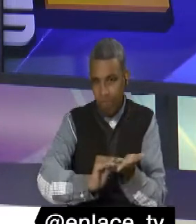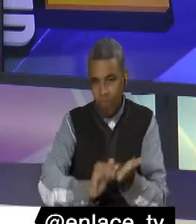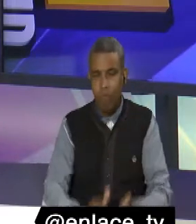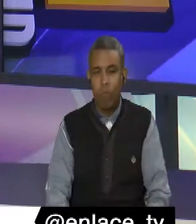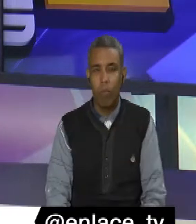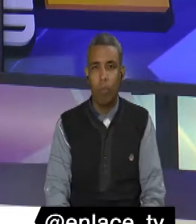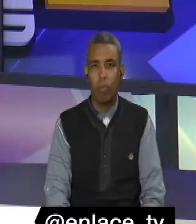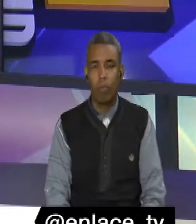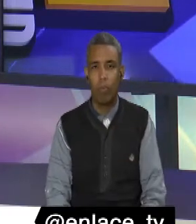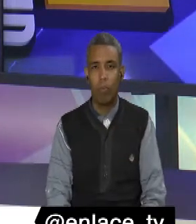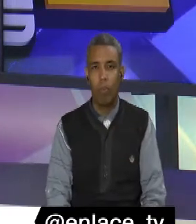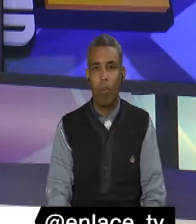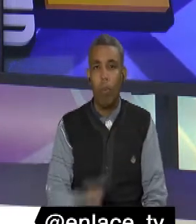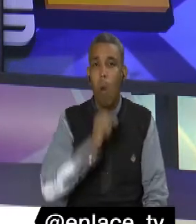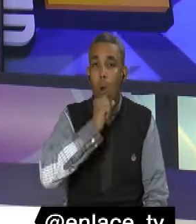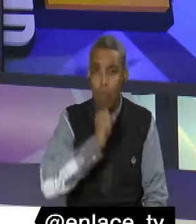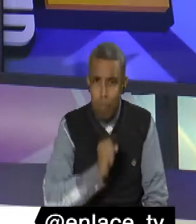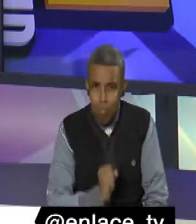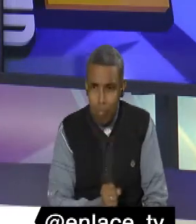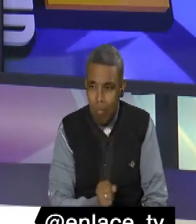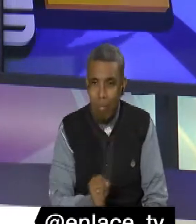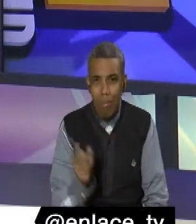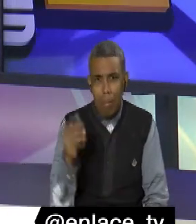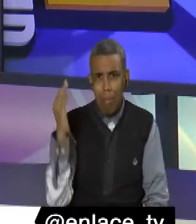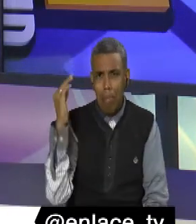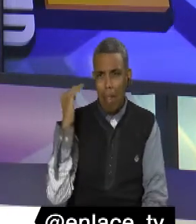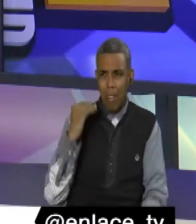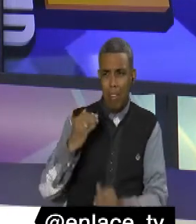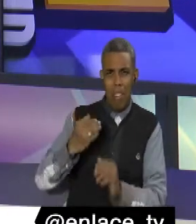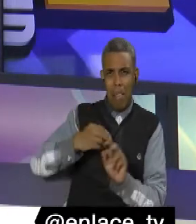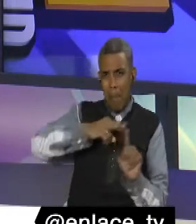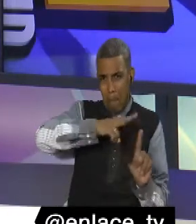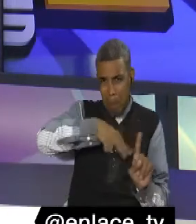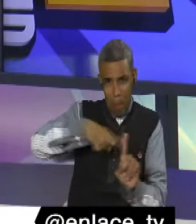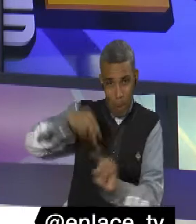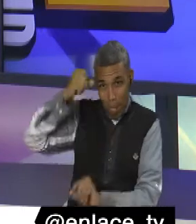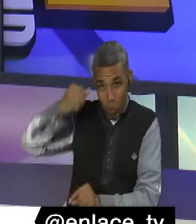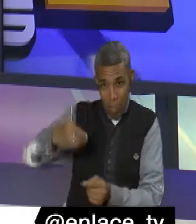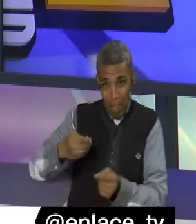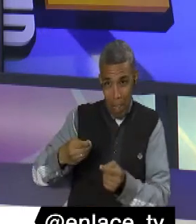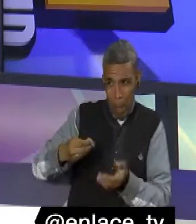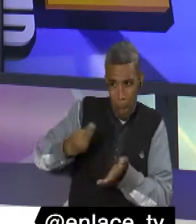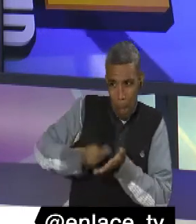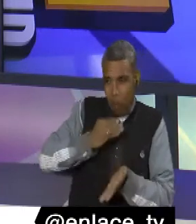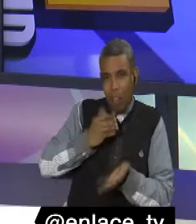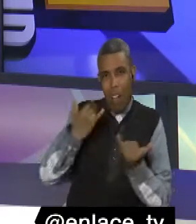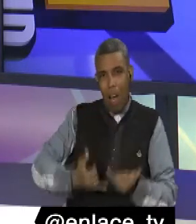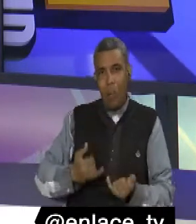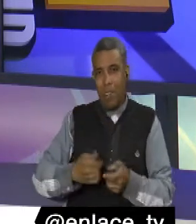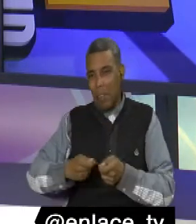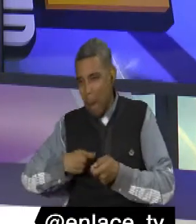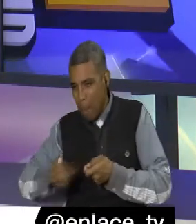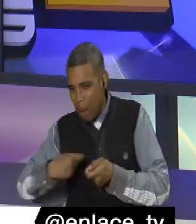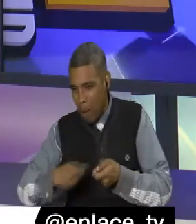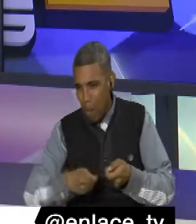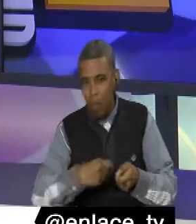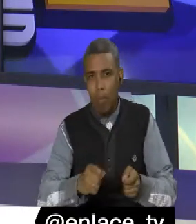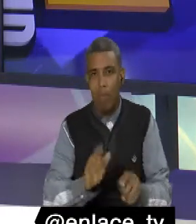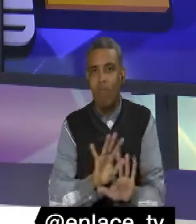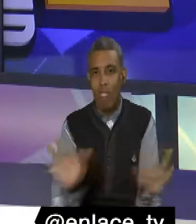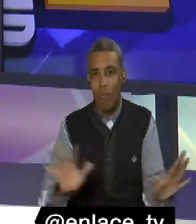Inició el pago de los subsidios a la población adulto mayor, programa del Gobierno Nacional que atiende en la ciudad de la Secretaría de Desarrollo Económico y